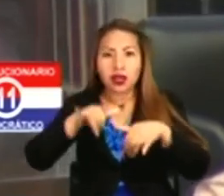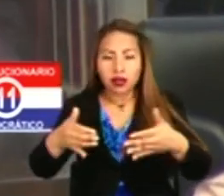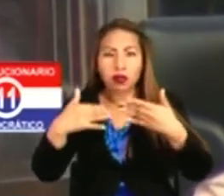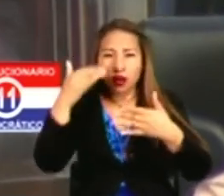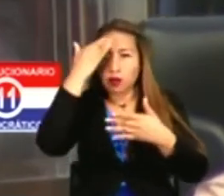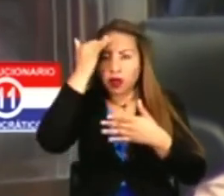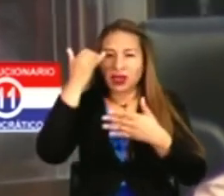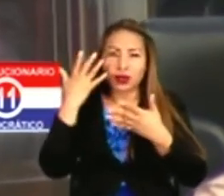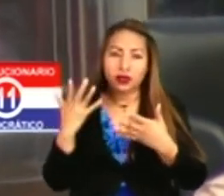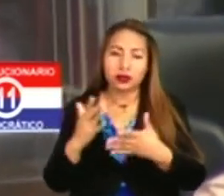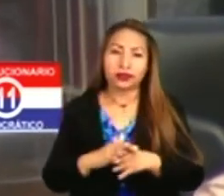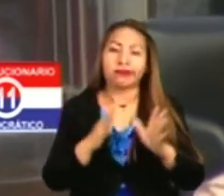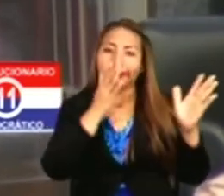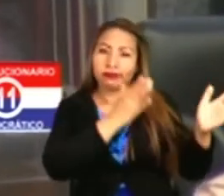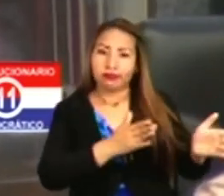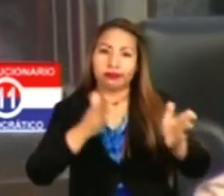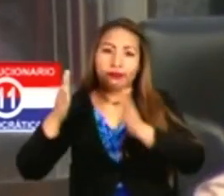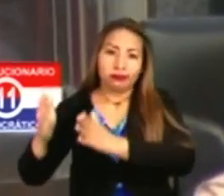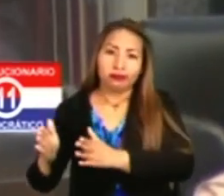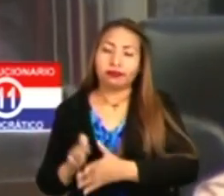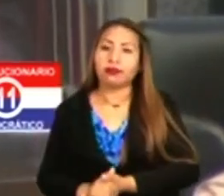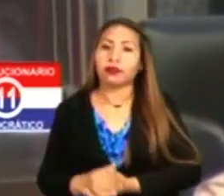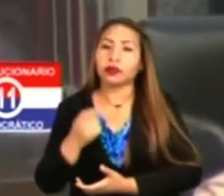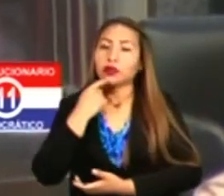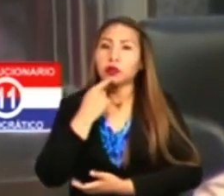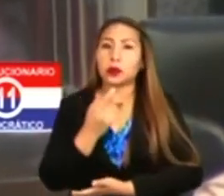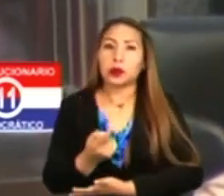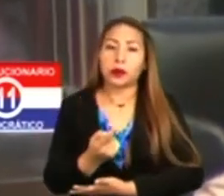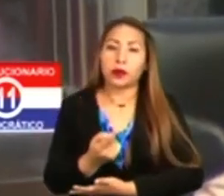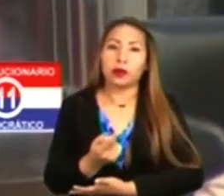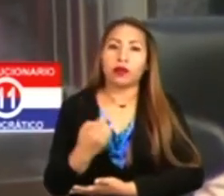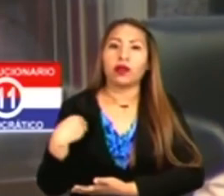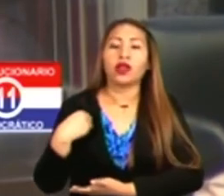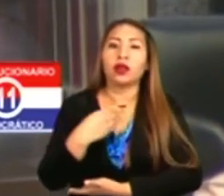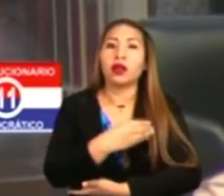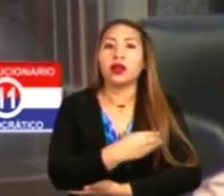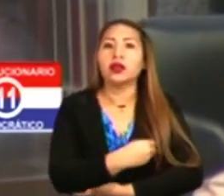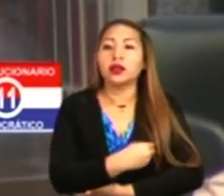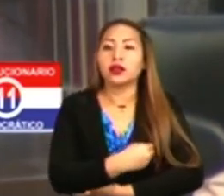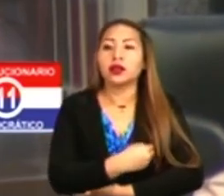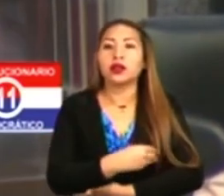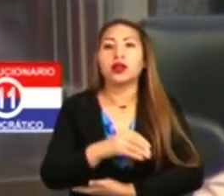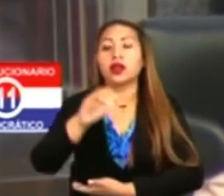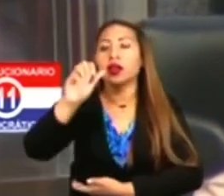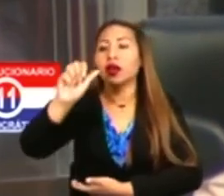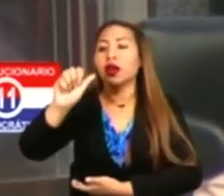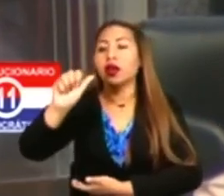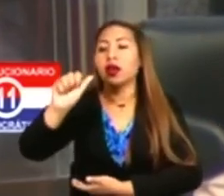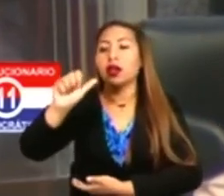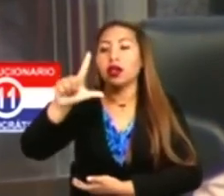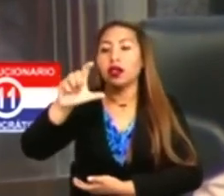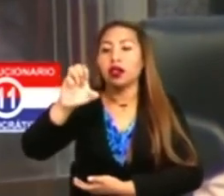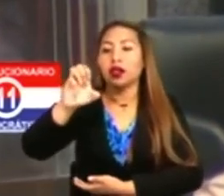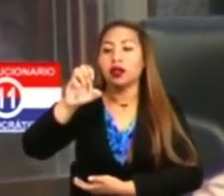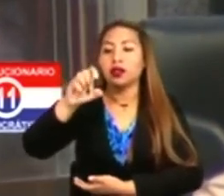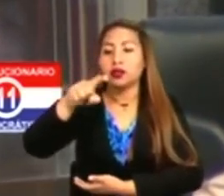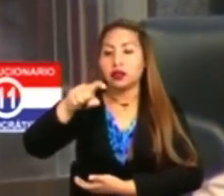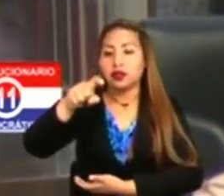recientemente el ministro Héctor Alexander siento que en el cuestionario que se le hizo se